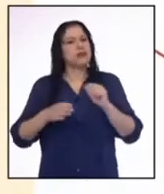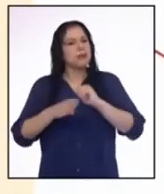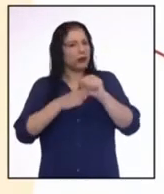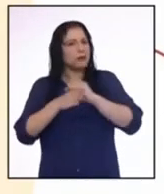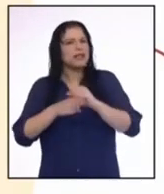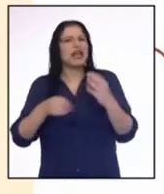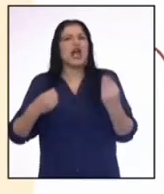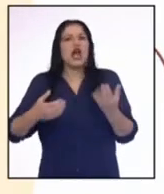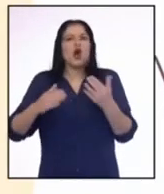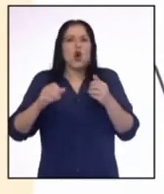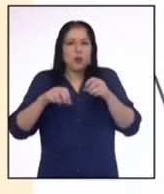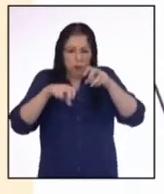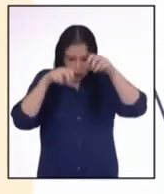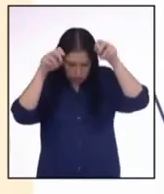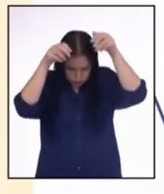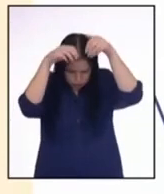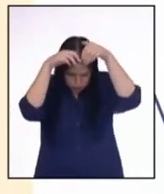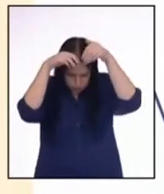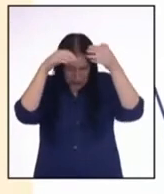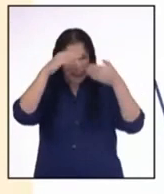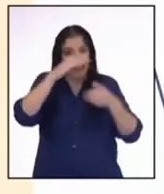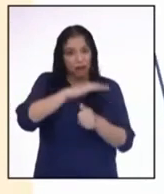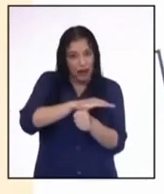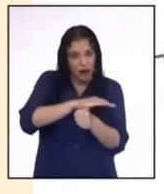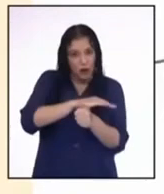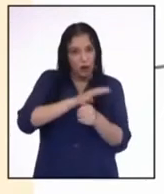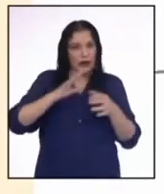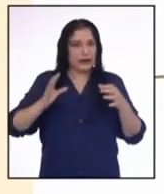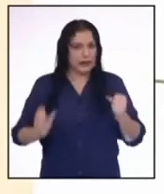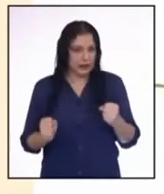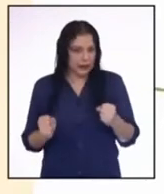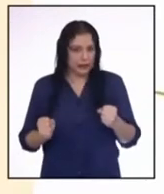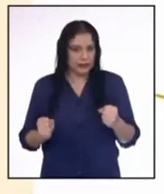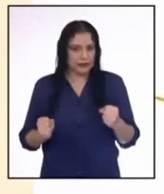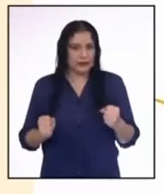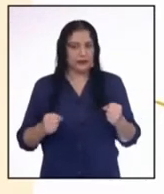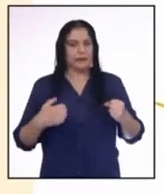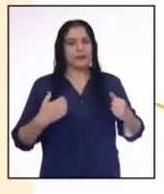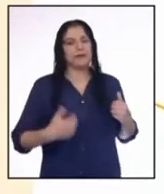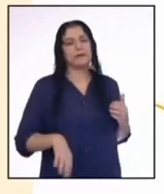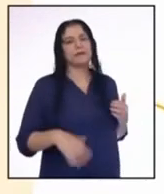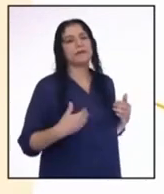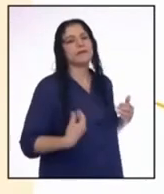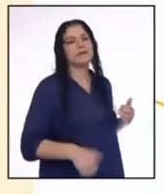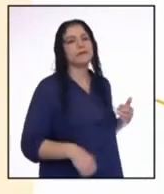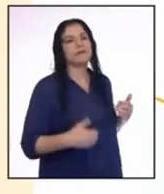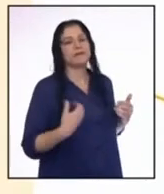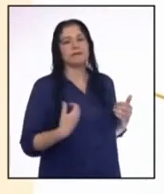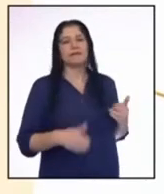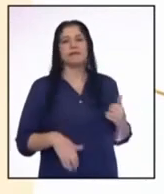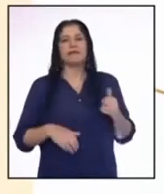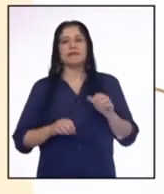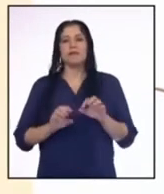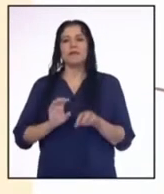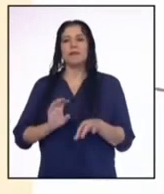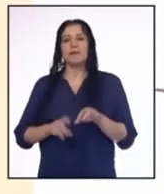cómo colocarse en cuclillas debajo de ellos y sujetarse.